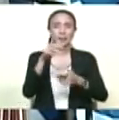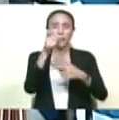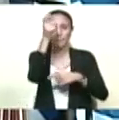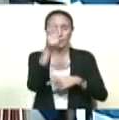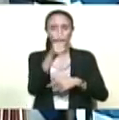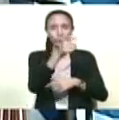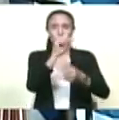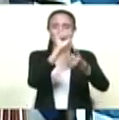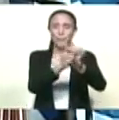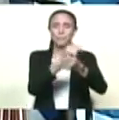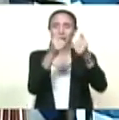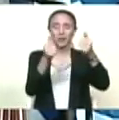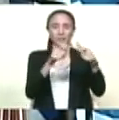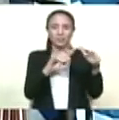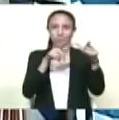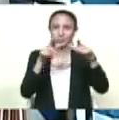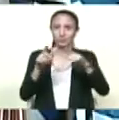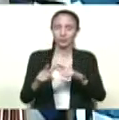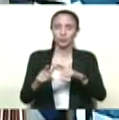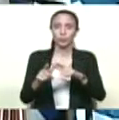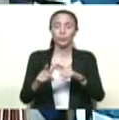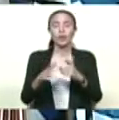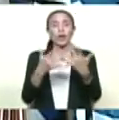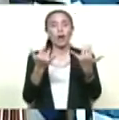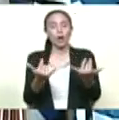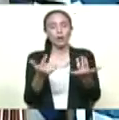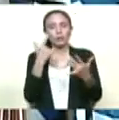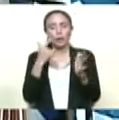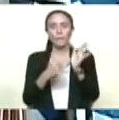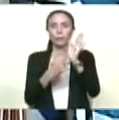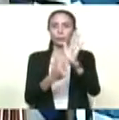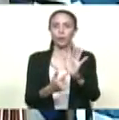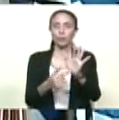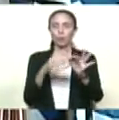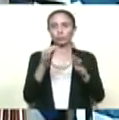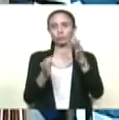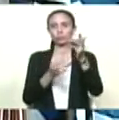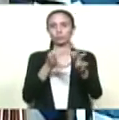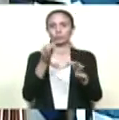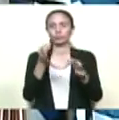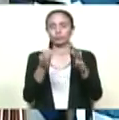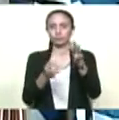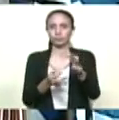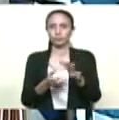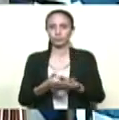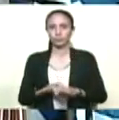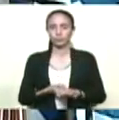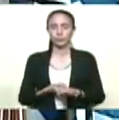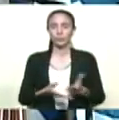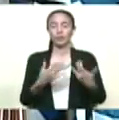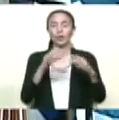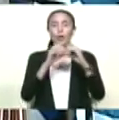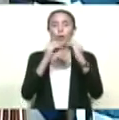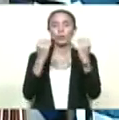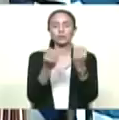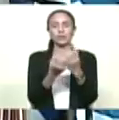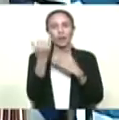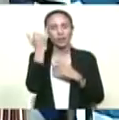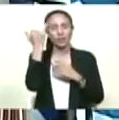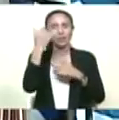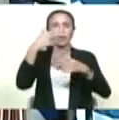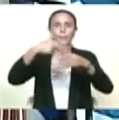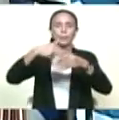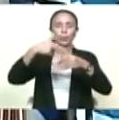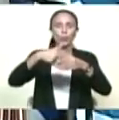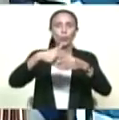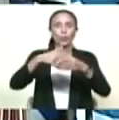reciente caso que acabo acabamos de presentar que es el de la oficina de inteligencia petrolera en